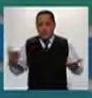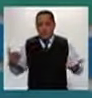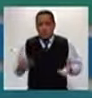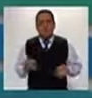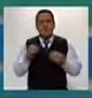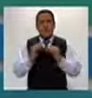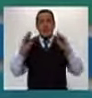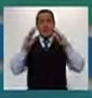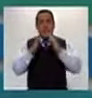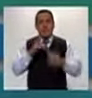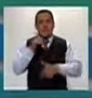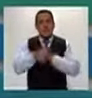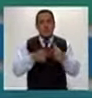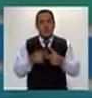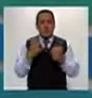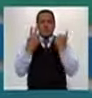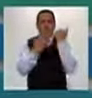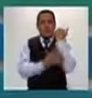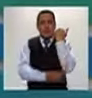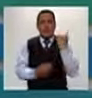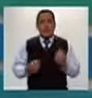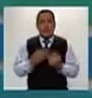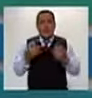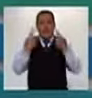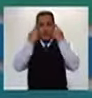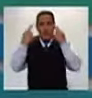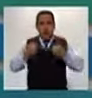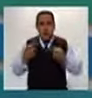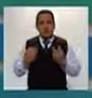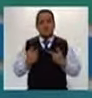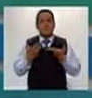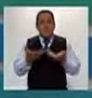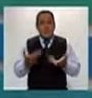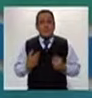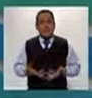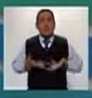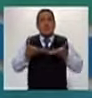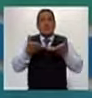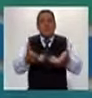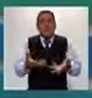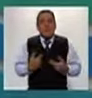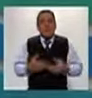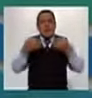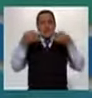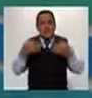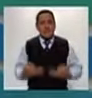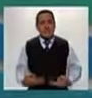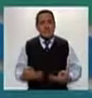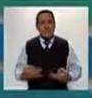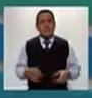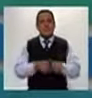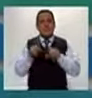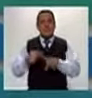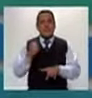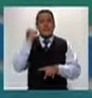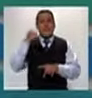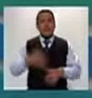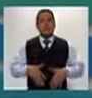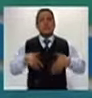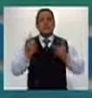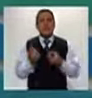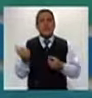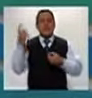casa de personas en extrema pobreza en el propósito de devolverles la dignidad y el derecho de poder